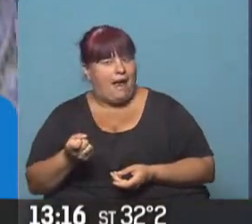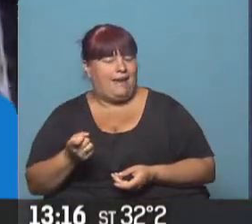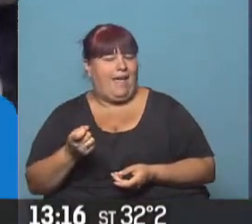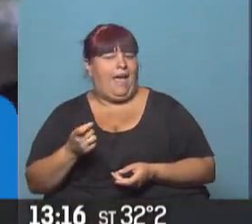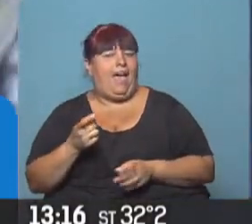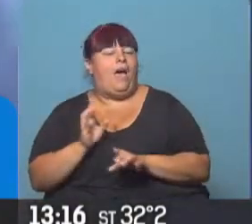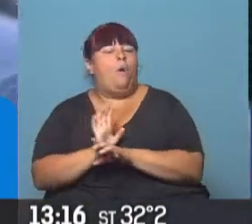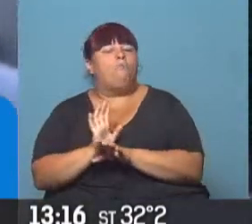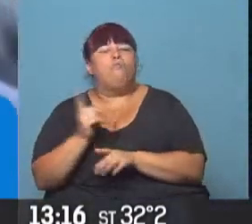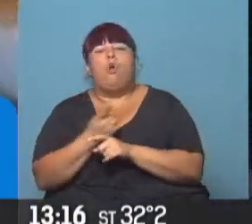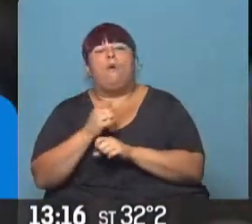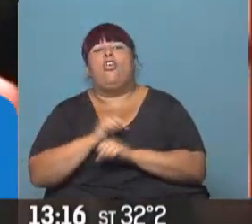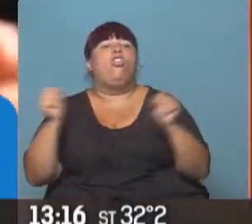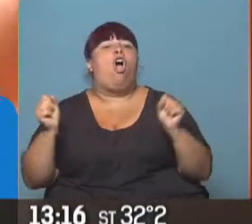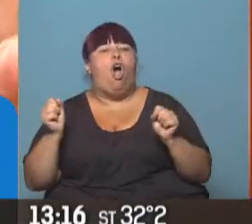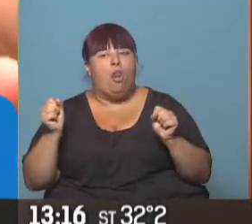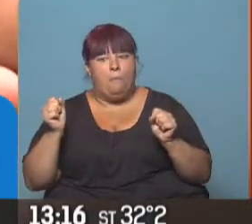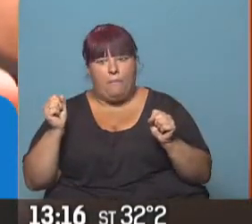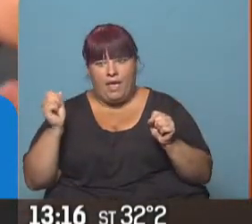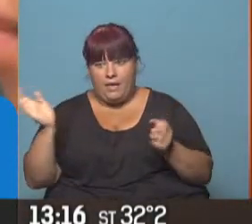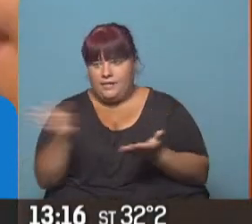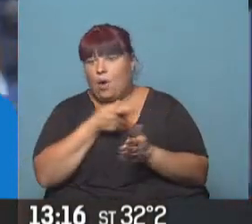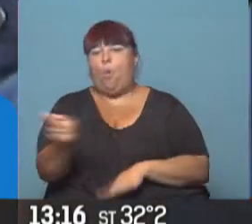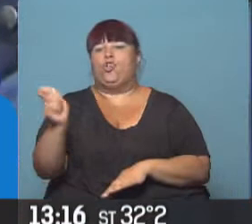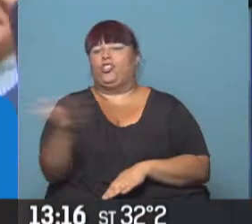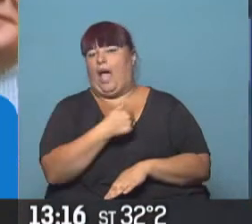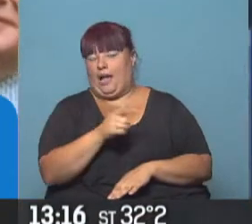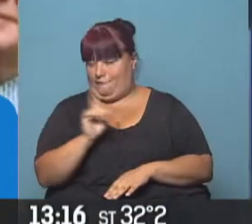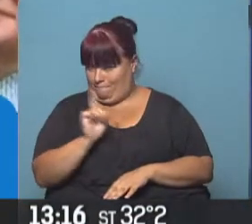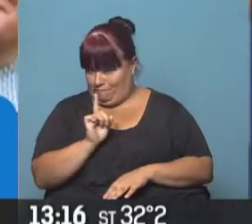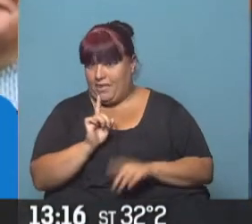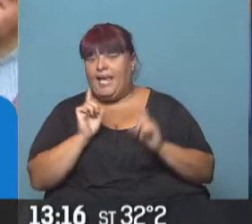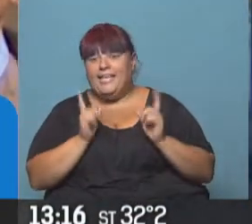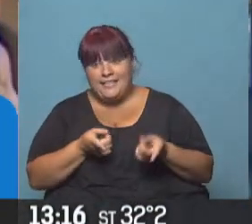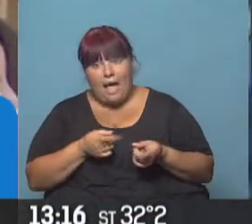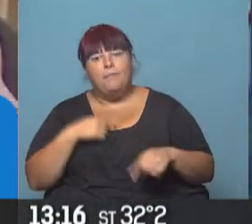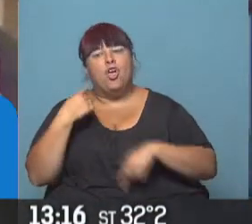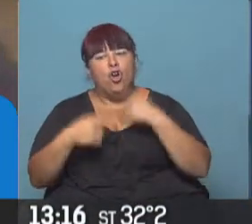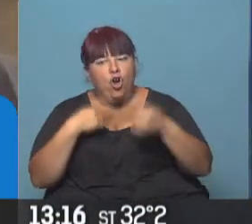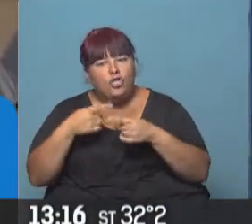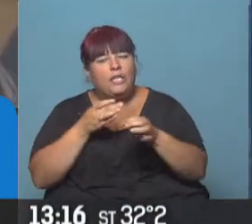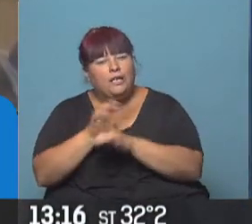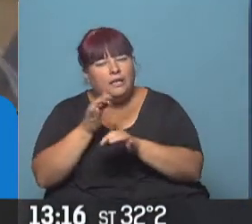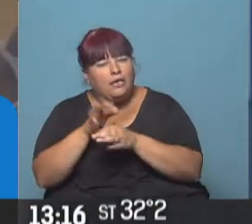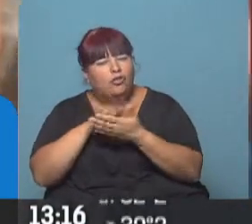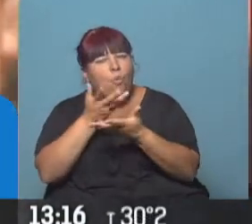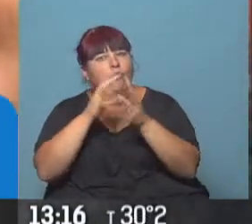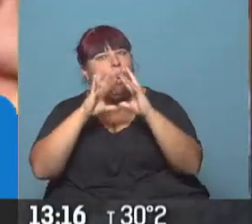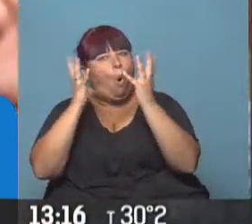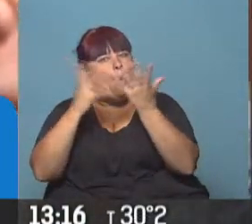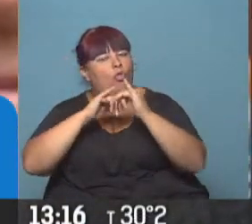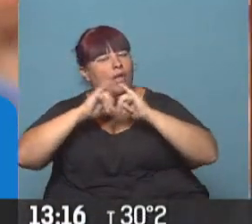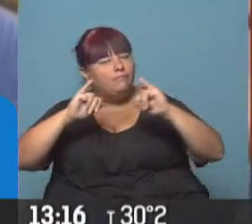de buenas a primera, meterle una causa judicial, ¿no? También hay que seguir haciendo pedagogía al resto del mundo,